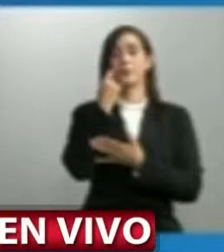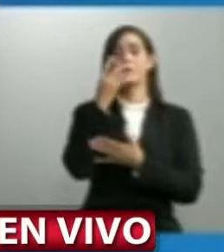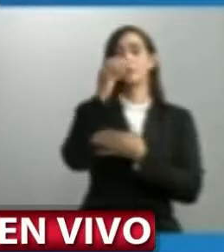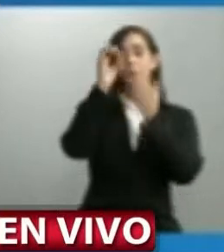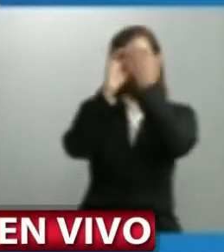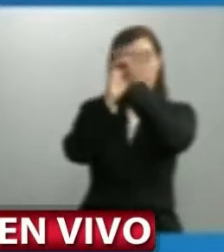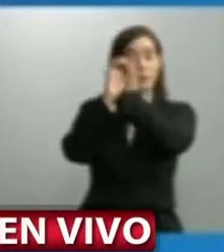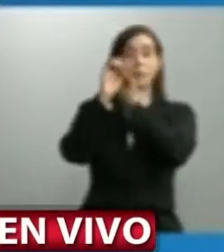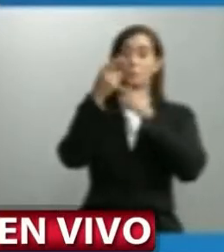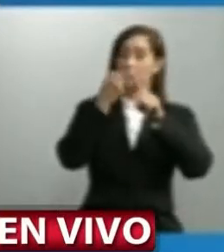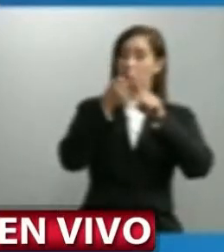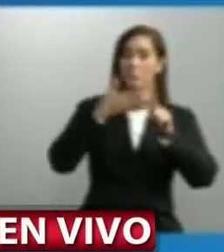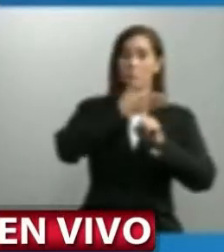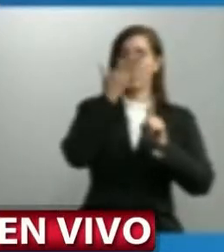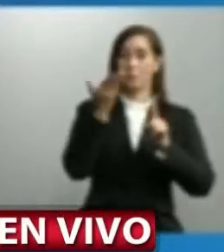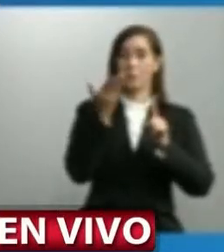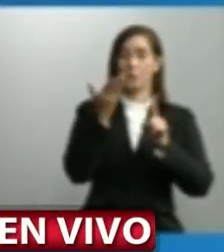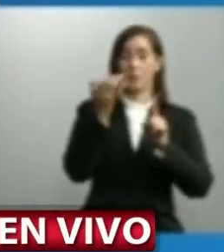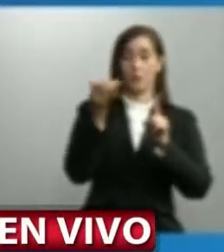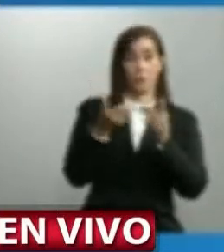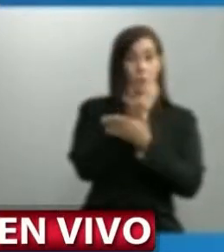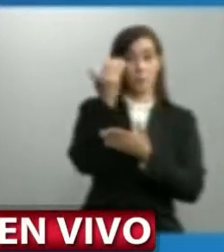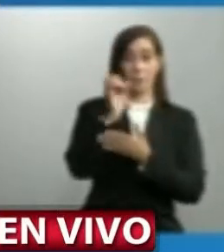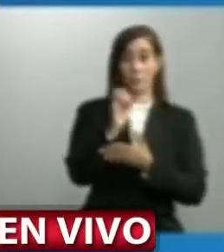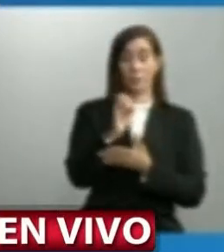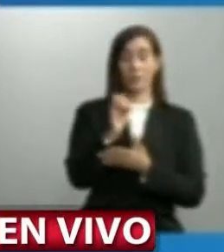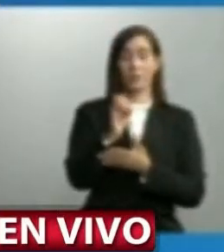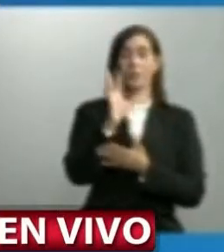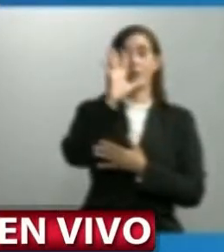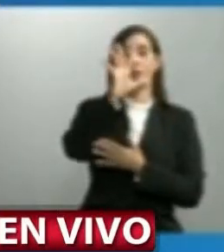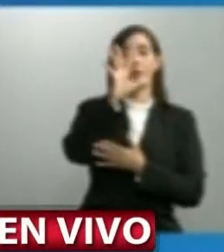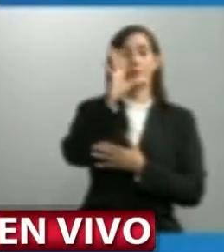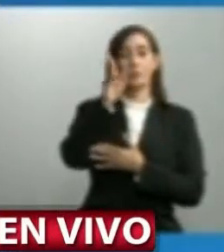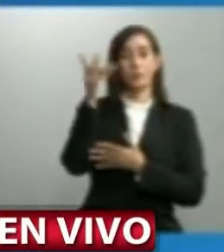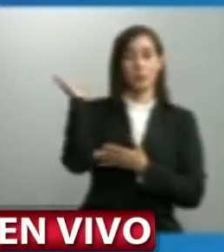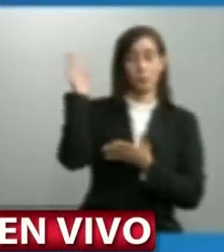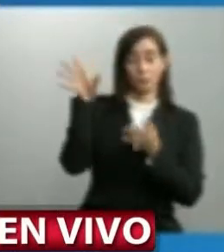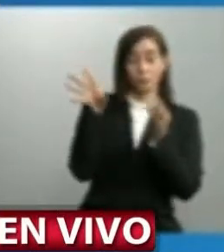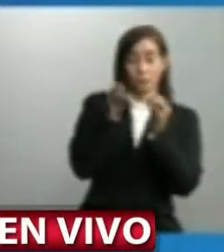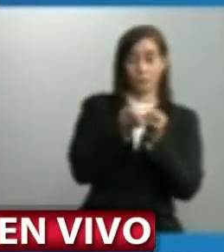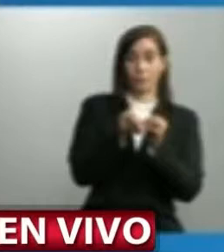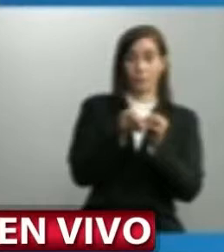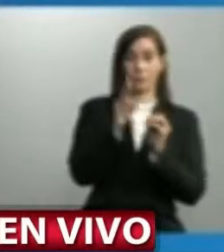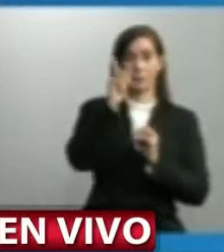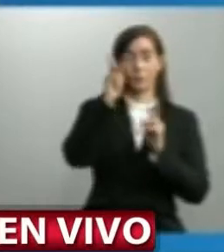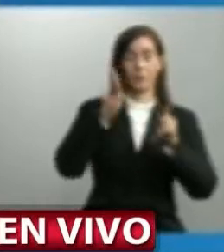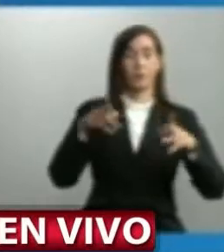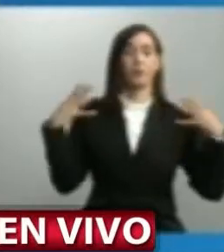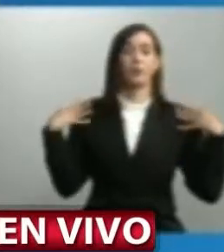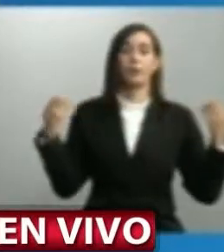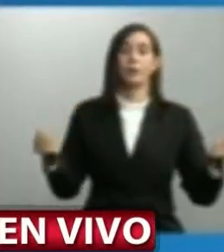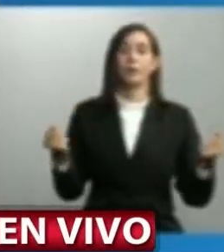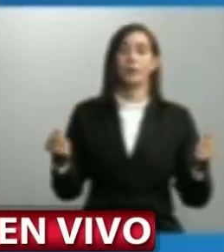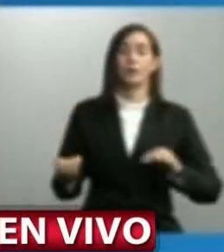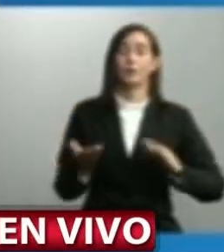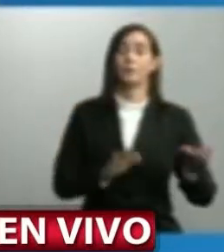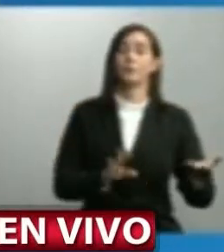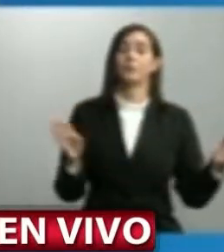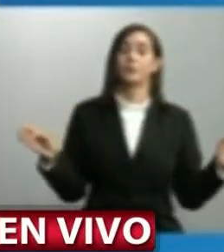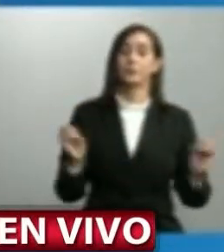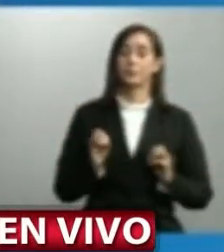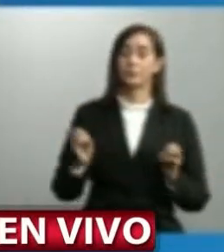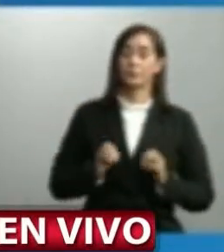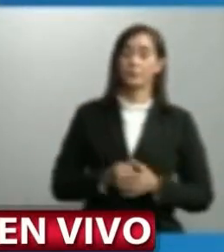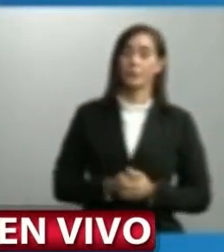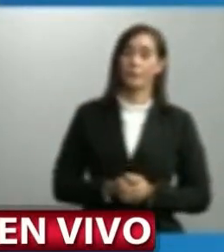0 casos positivos nuevos, 5 acumulados, 1 recuperados, 0